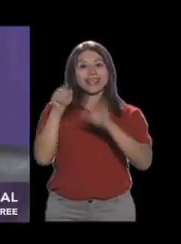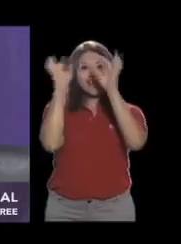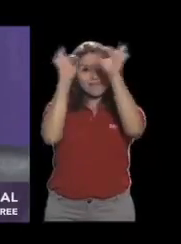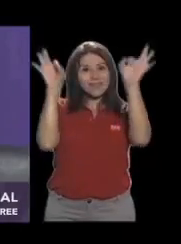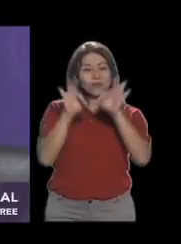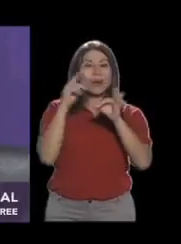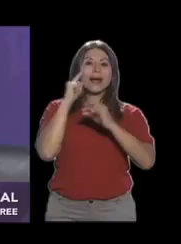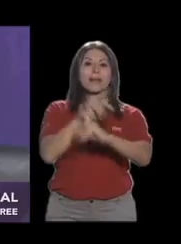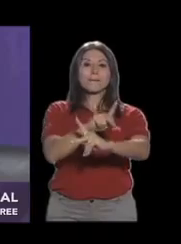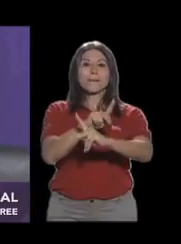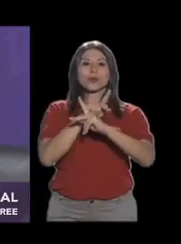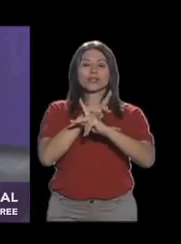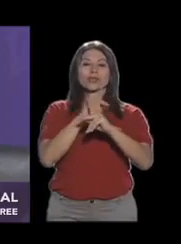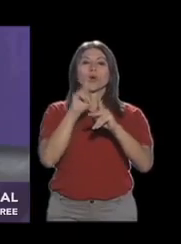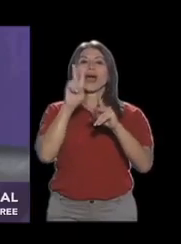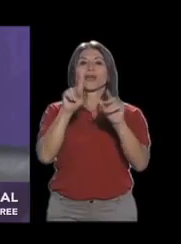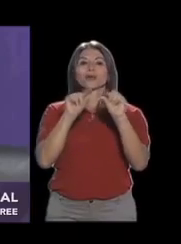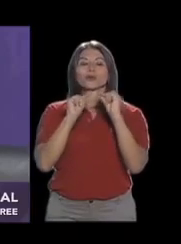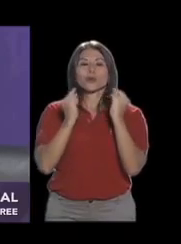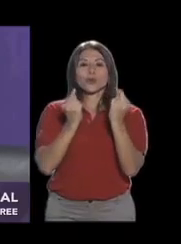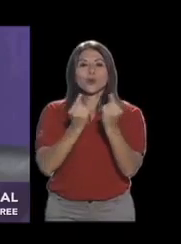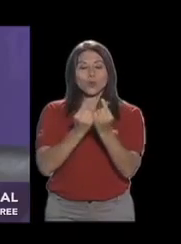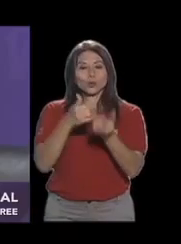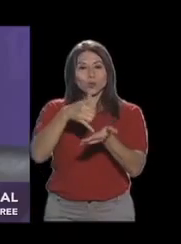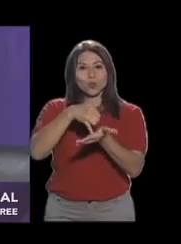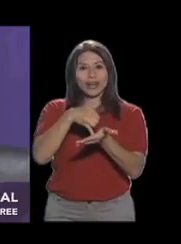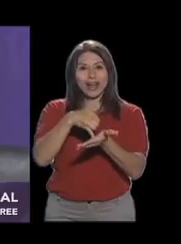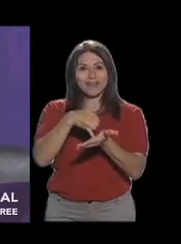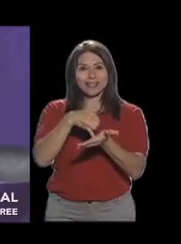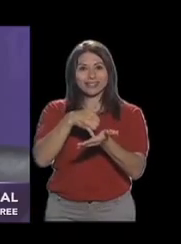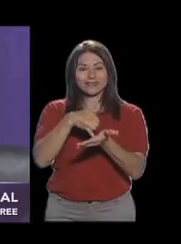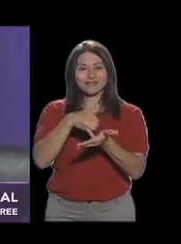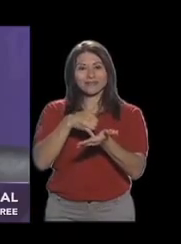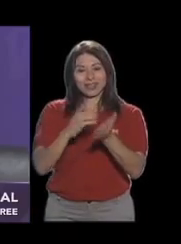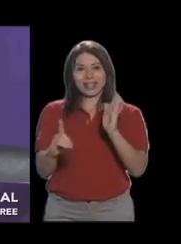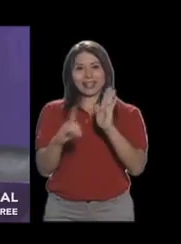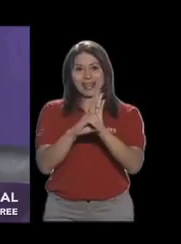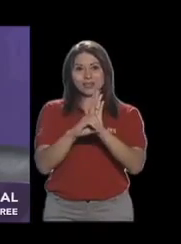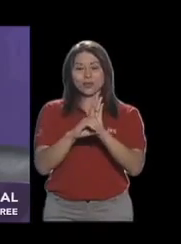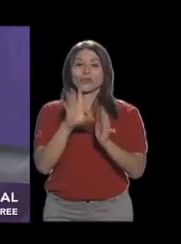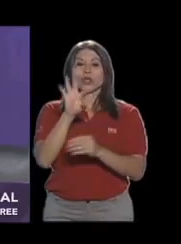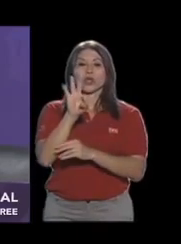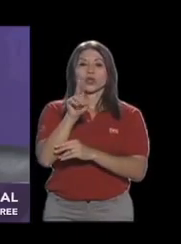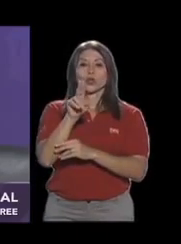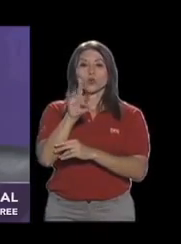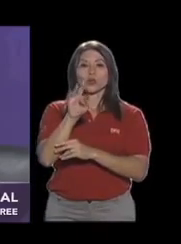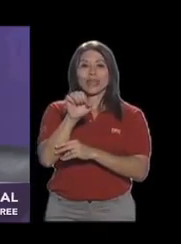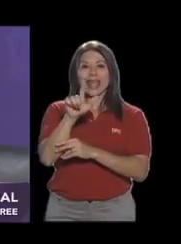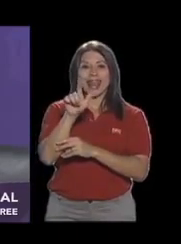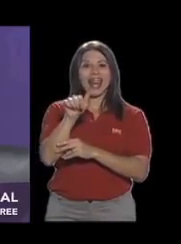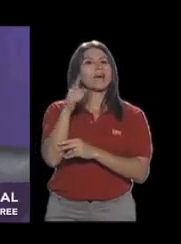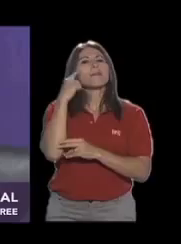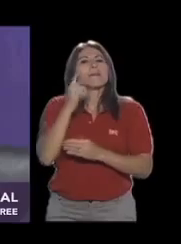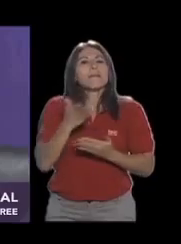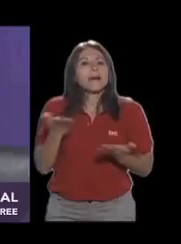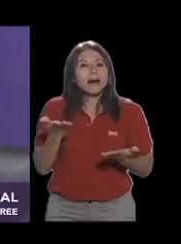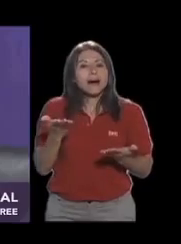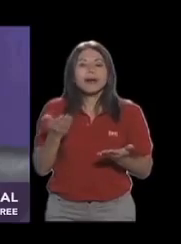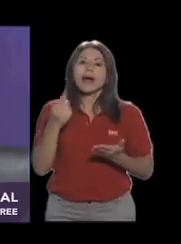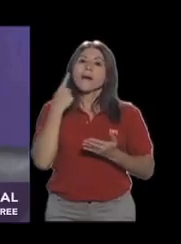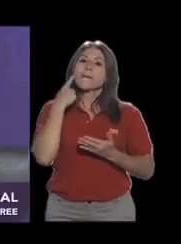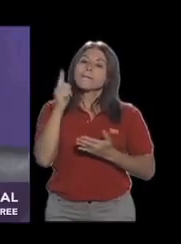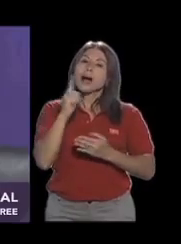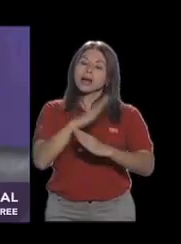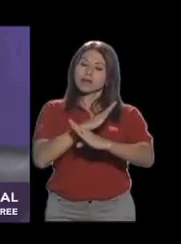grupos vulnerables desde el derecho, concebidos así desde el derecho. La tutela está diseñada para el amparo